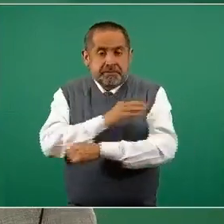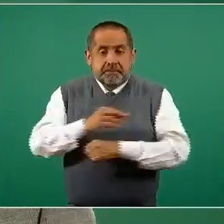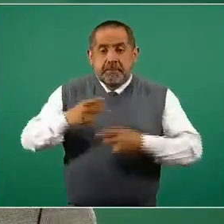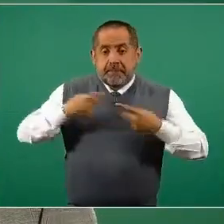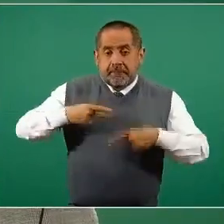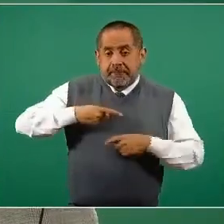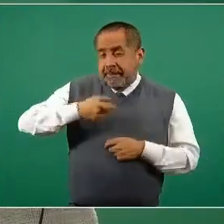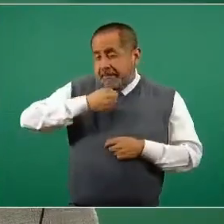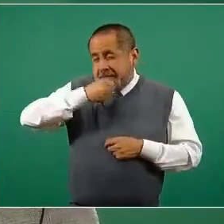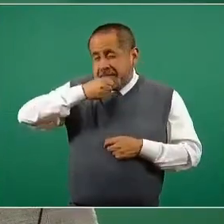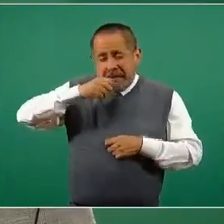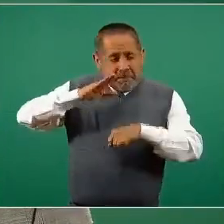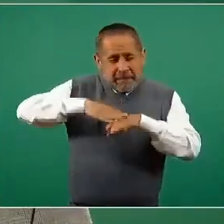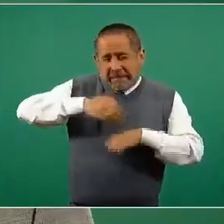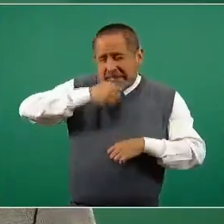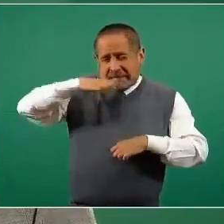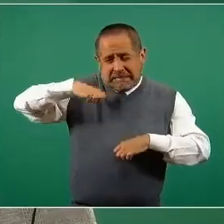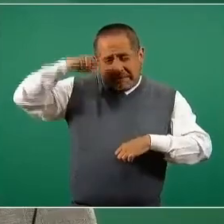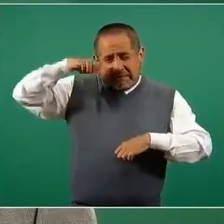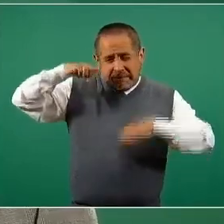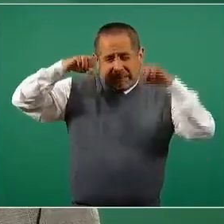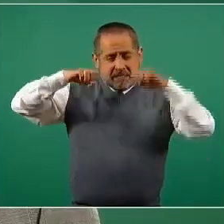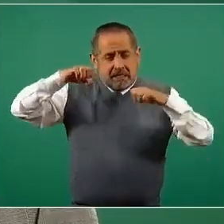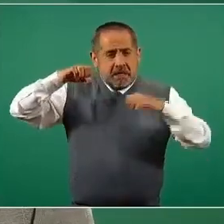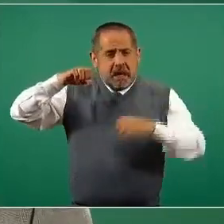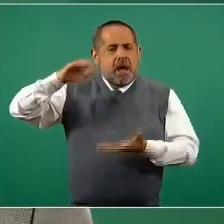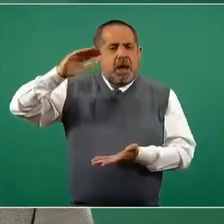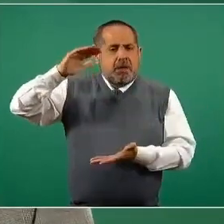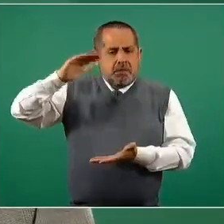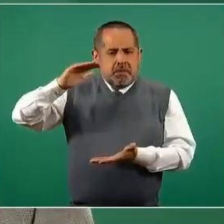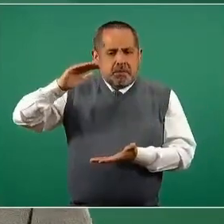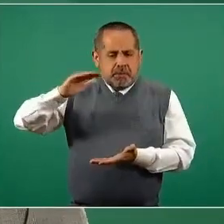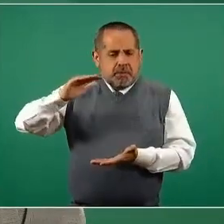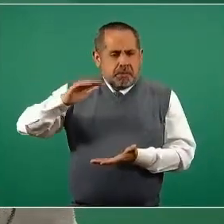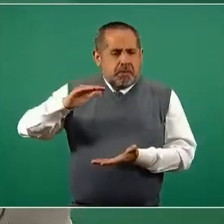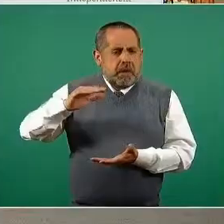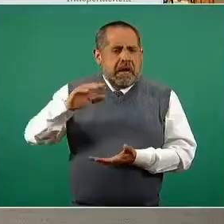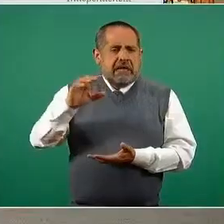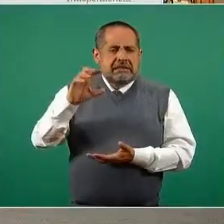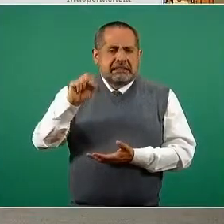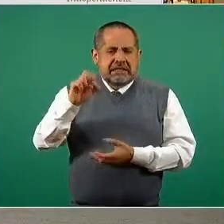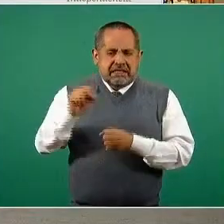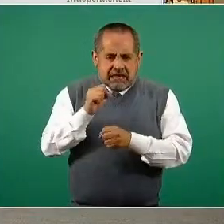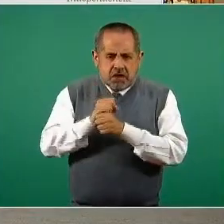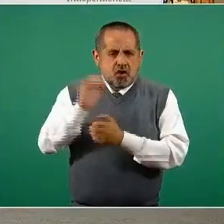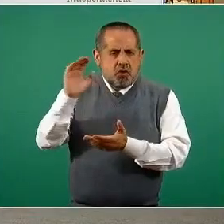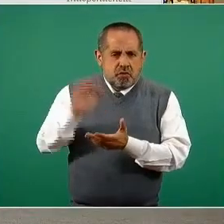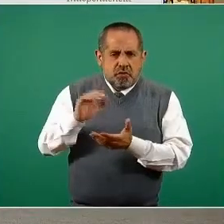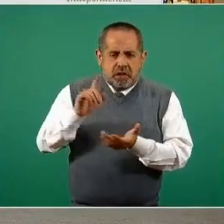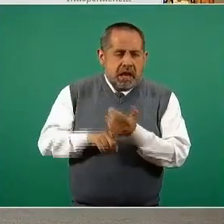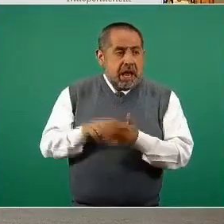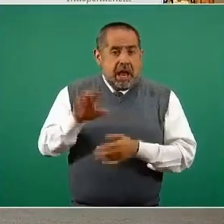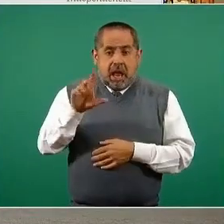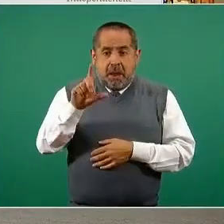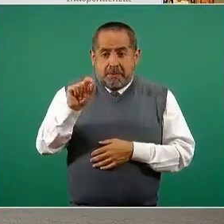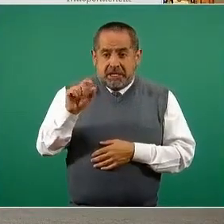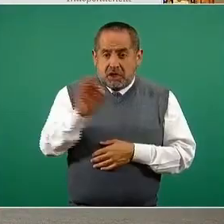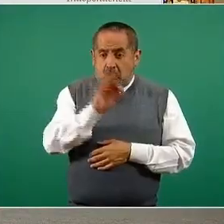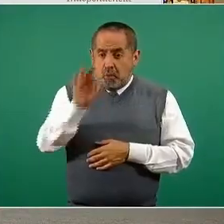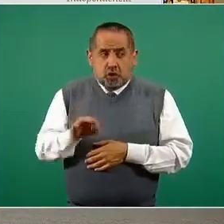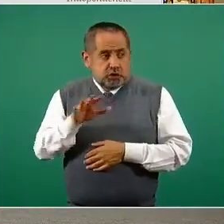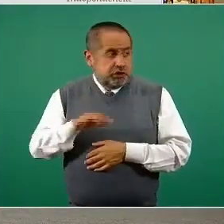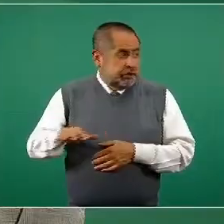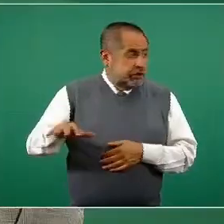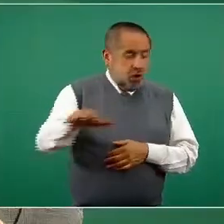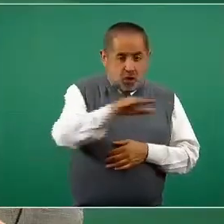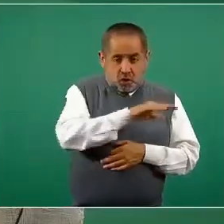las personas más mayores y nos desplazamos hacia las personas de 60 años, cuando lleguemos a 20% de cobertura